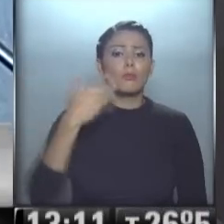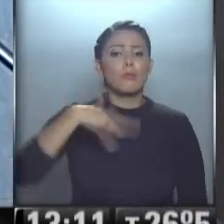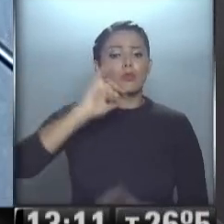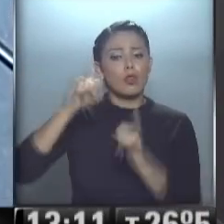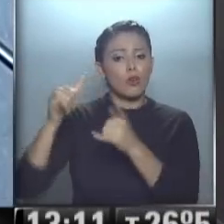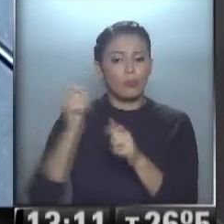joven